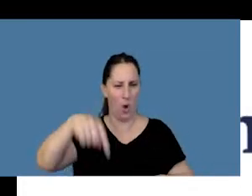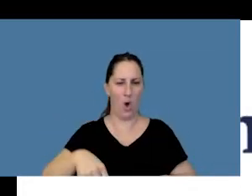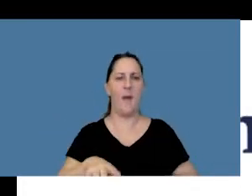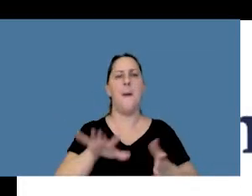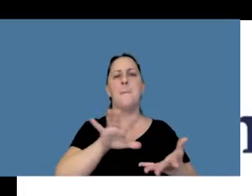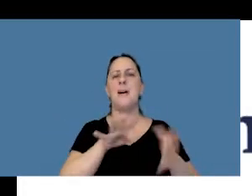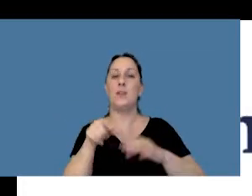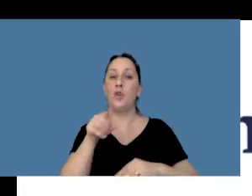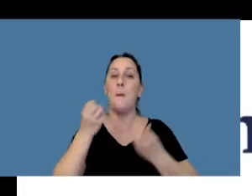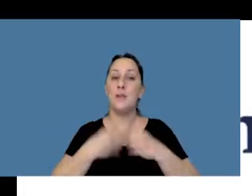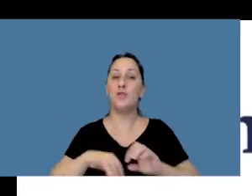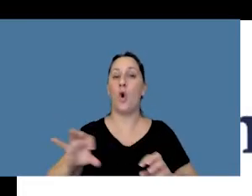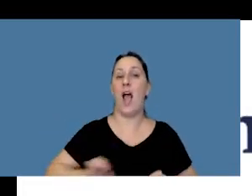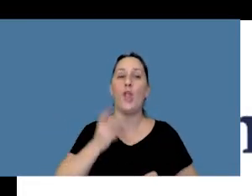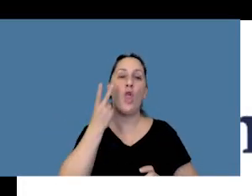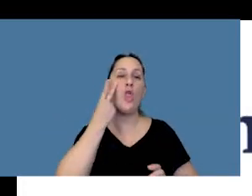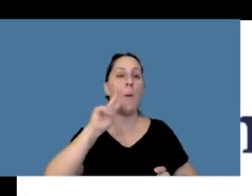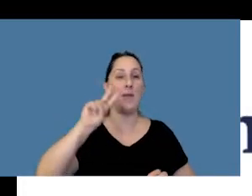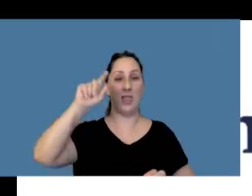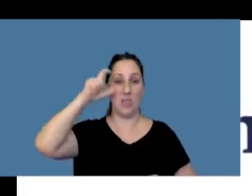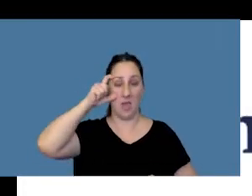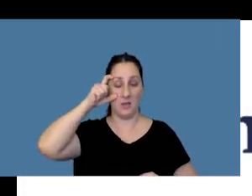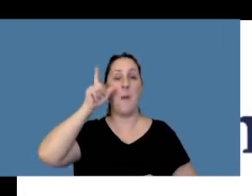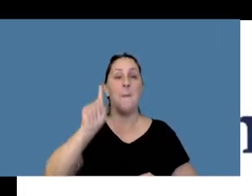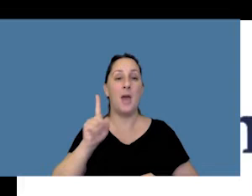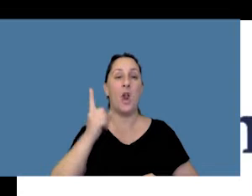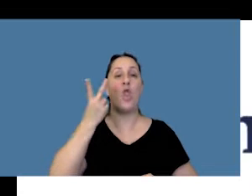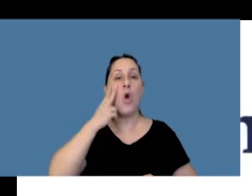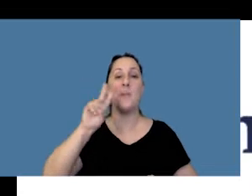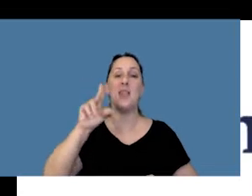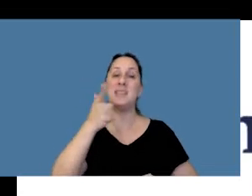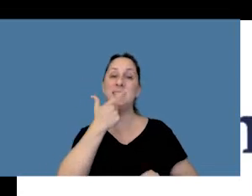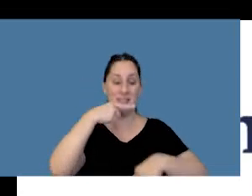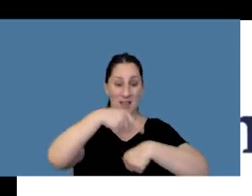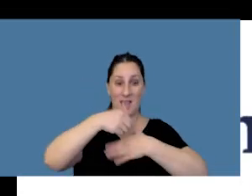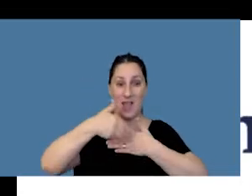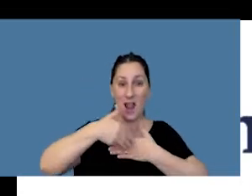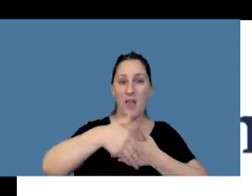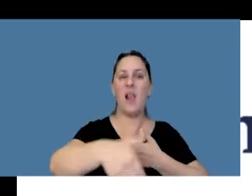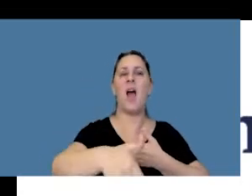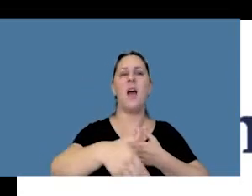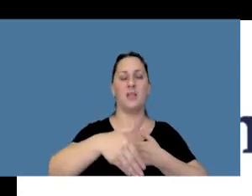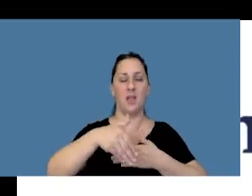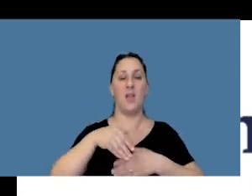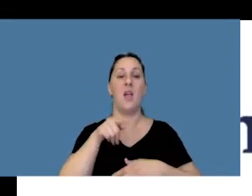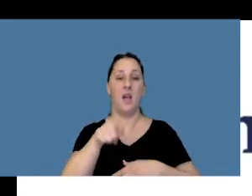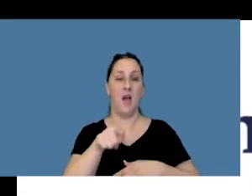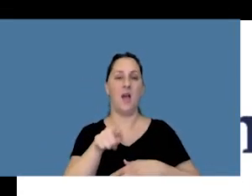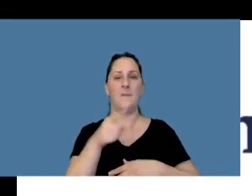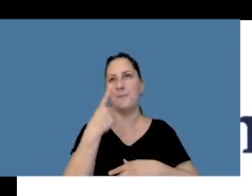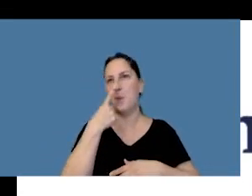en el año 2010, pero a partir del año 2017 siguió habiendo dentro de este